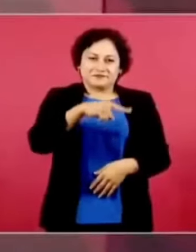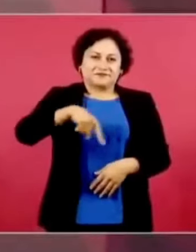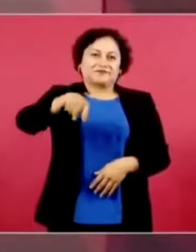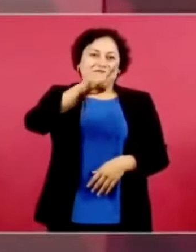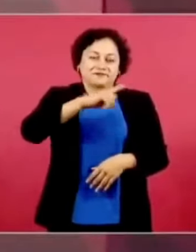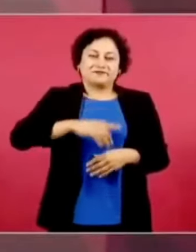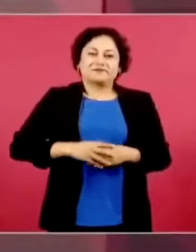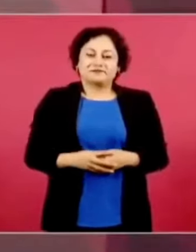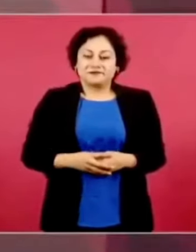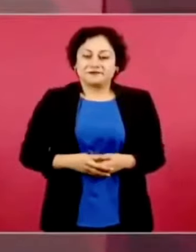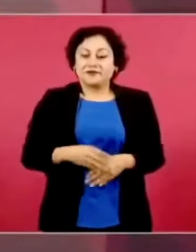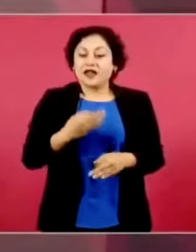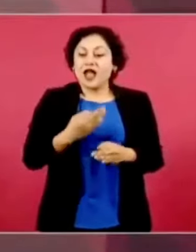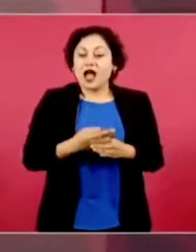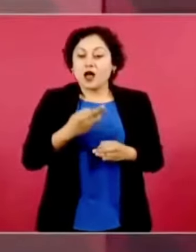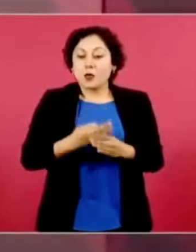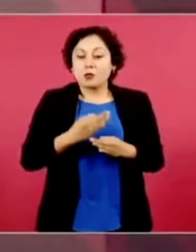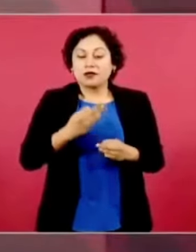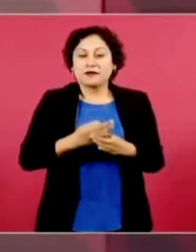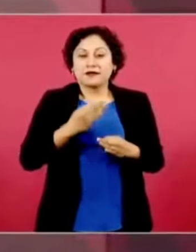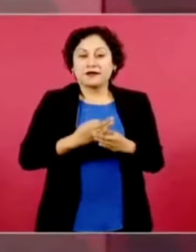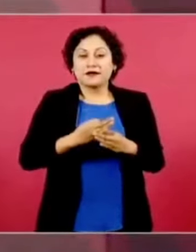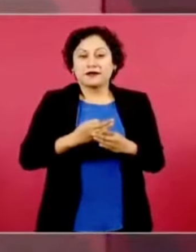estrella, su